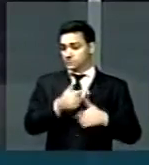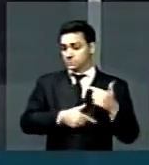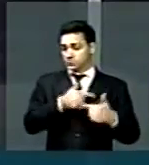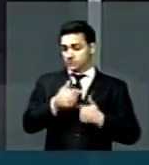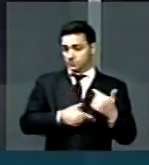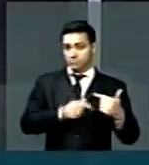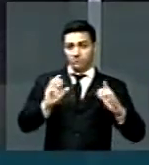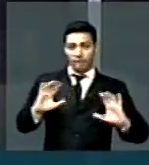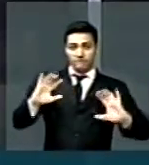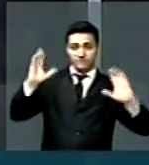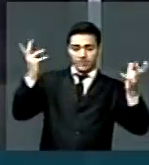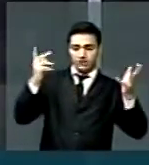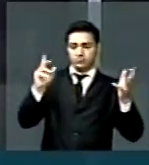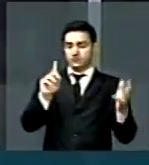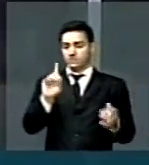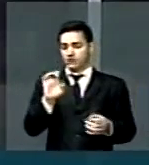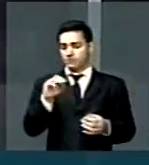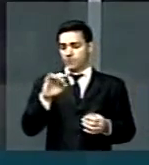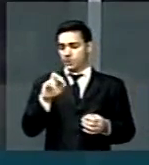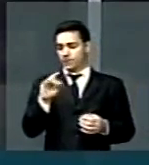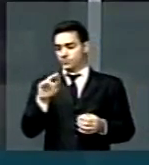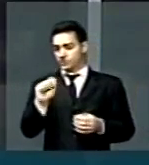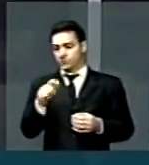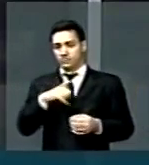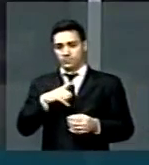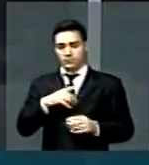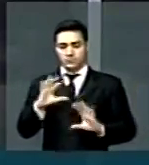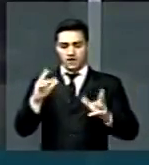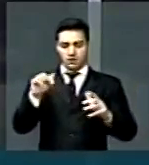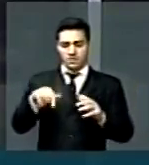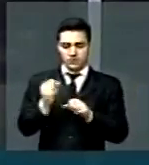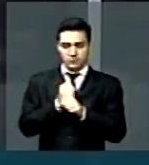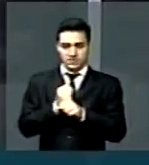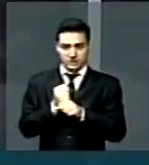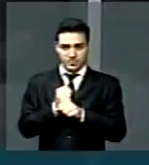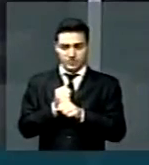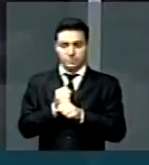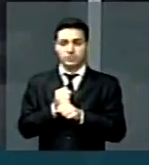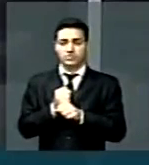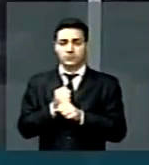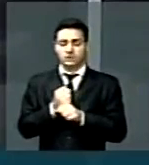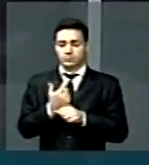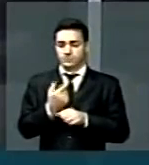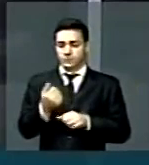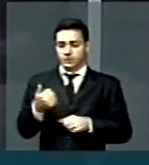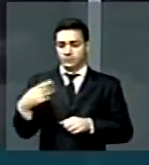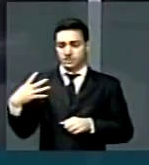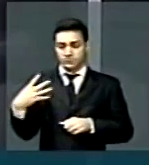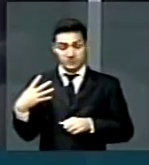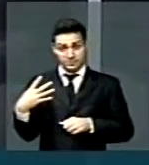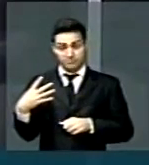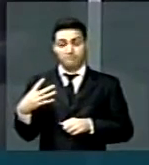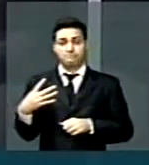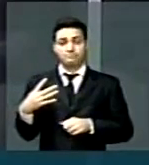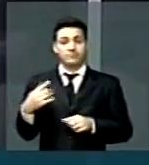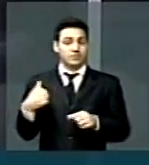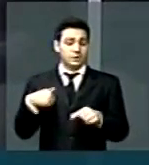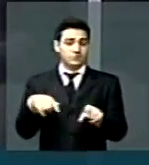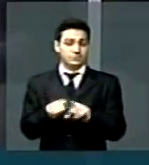en esta fiesta democrática que se celebra este año, año 2014, y también